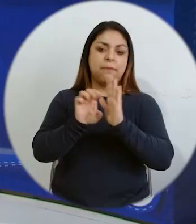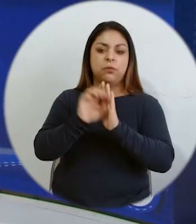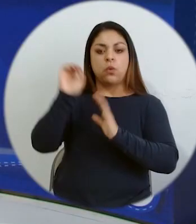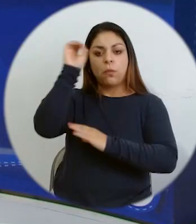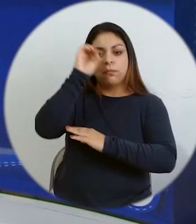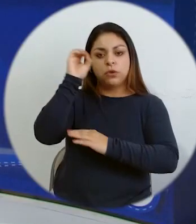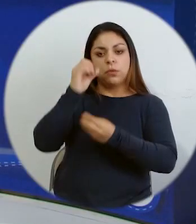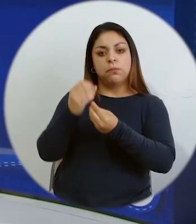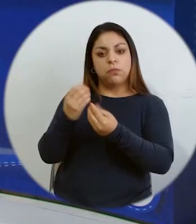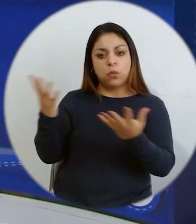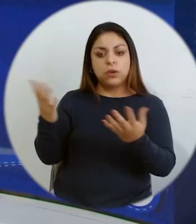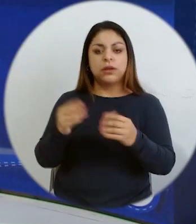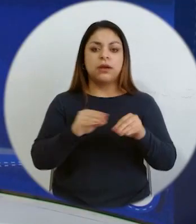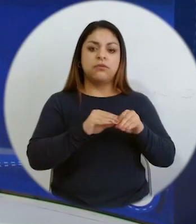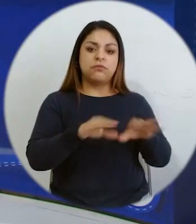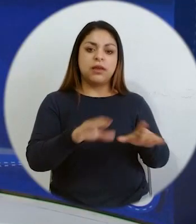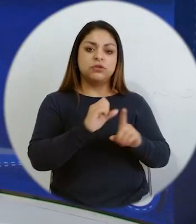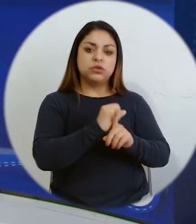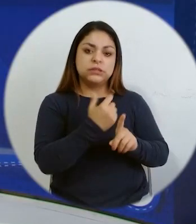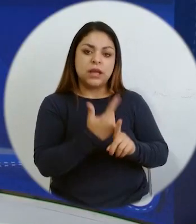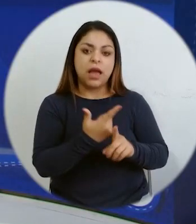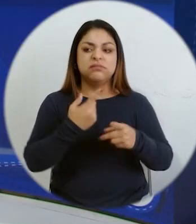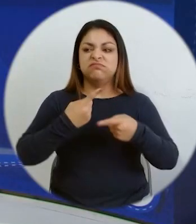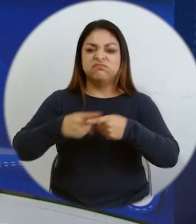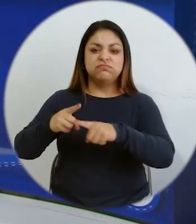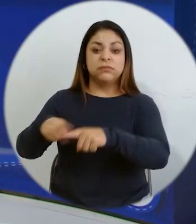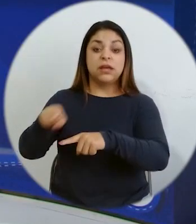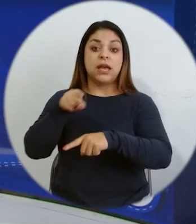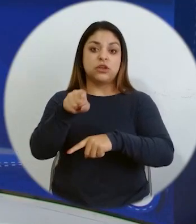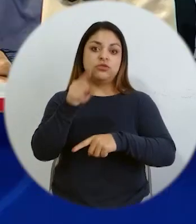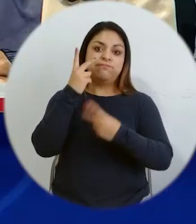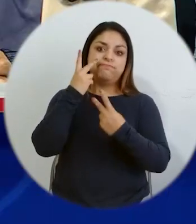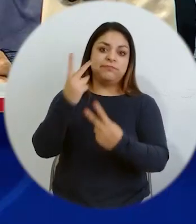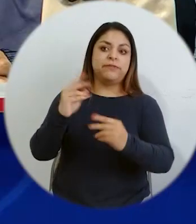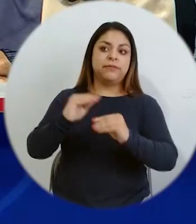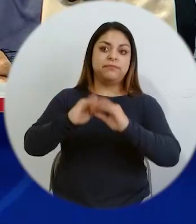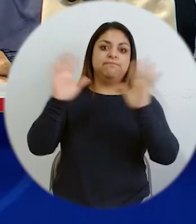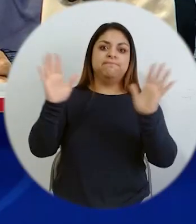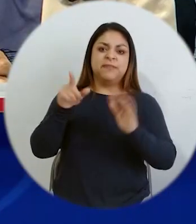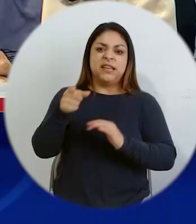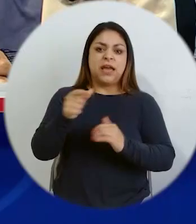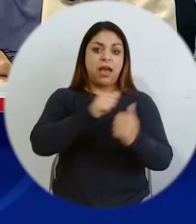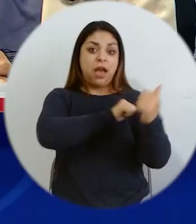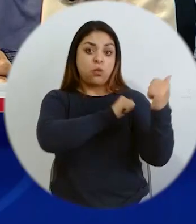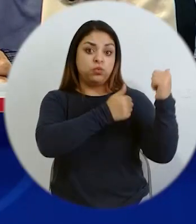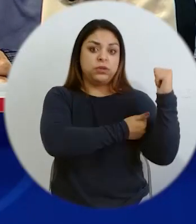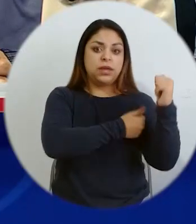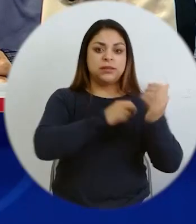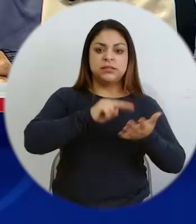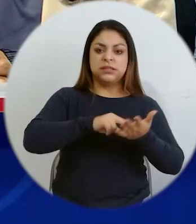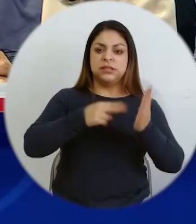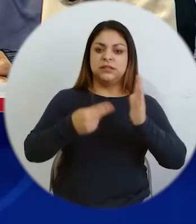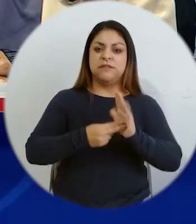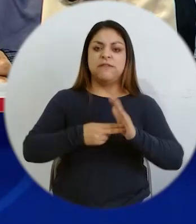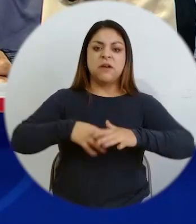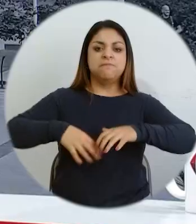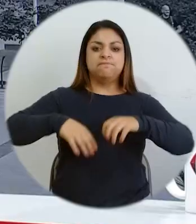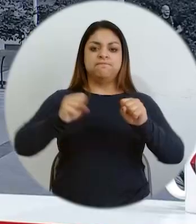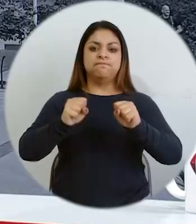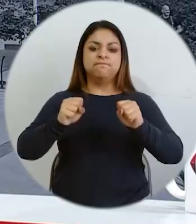lo vemos en estudios de opinión, hay una tendencia a creer que autoridad equivale a el uso arbitrario